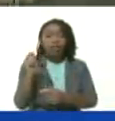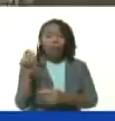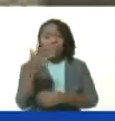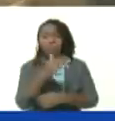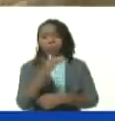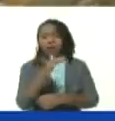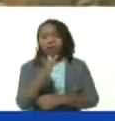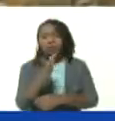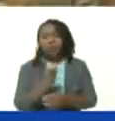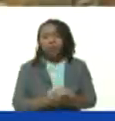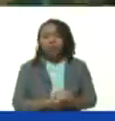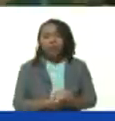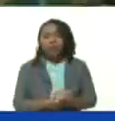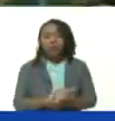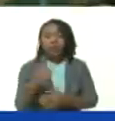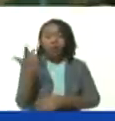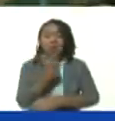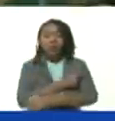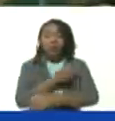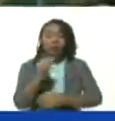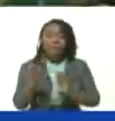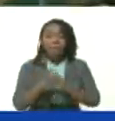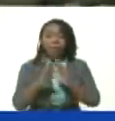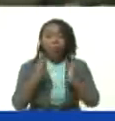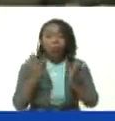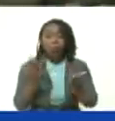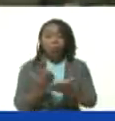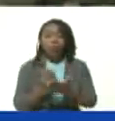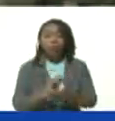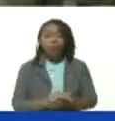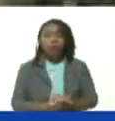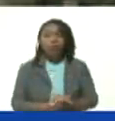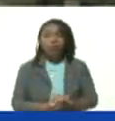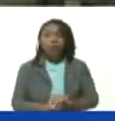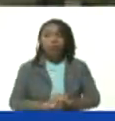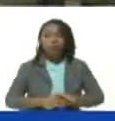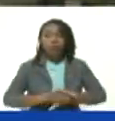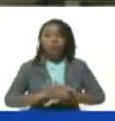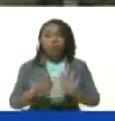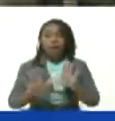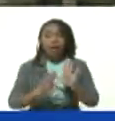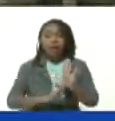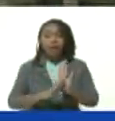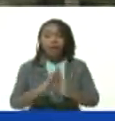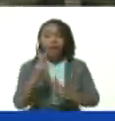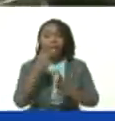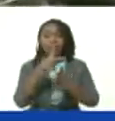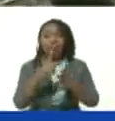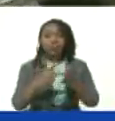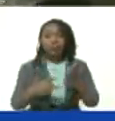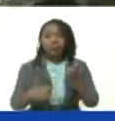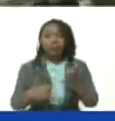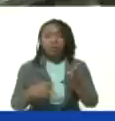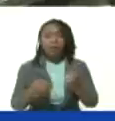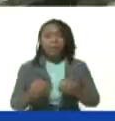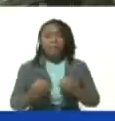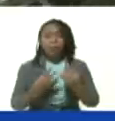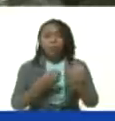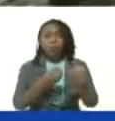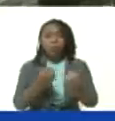Pareciera que con la vacunación mundial, ya el surgimiento de variantes tan